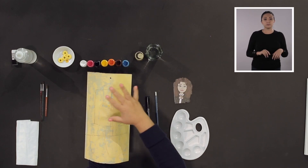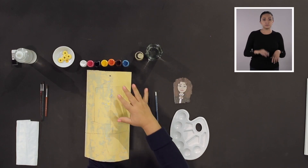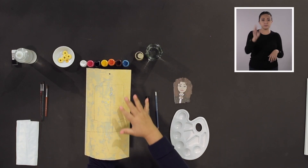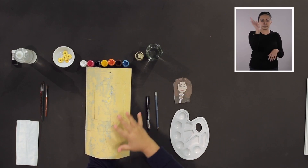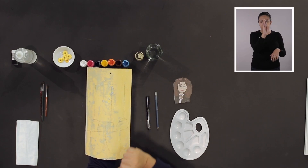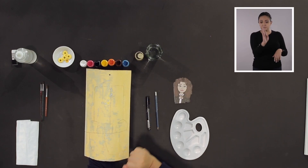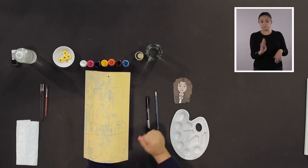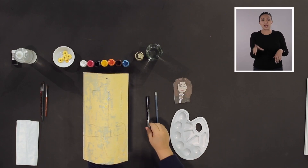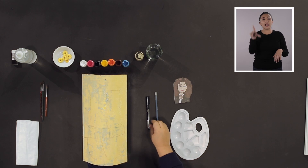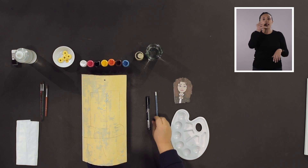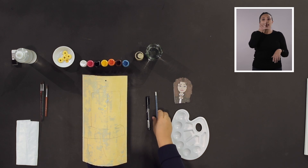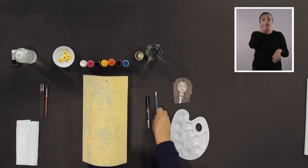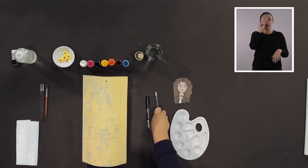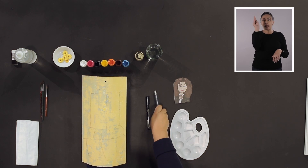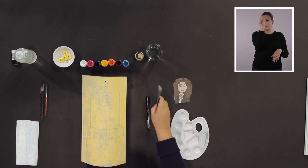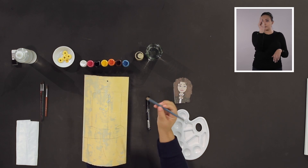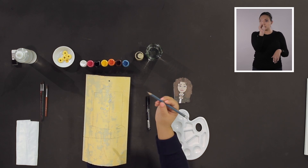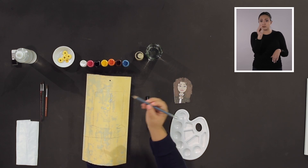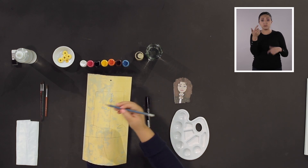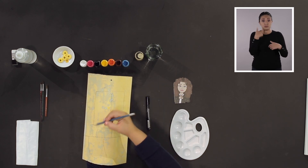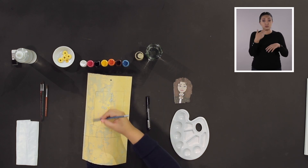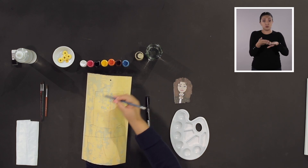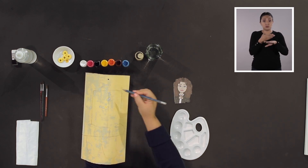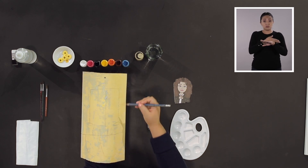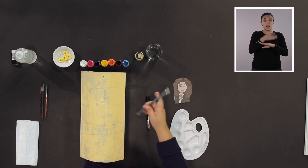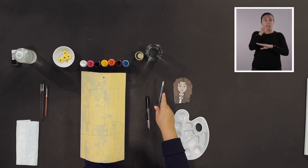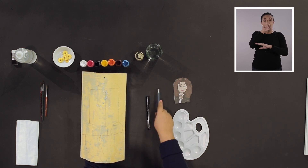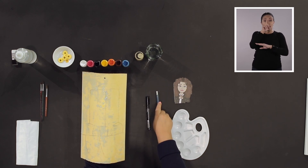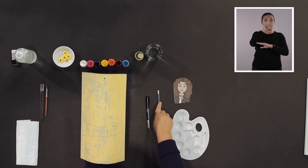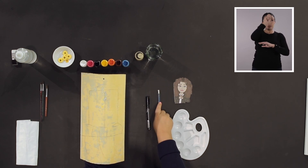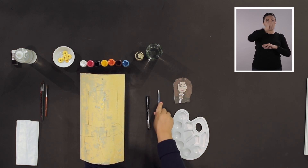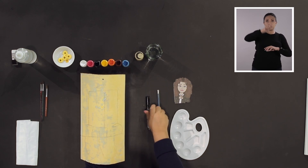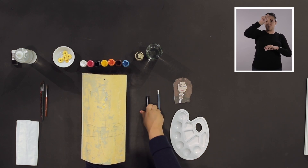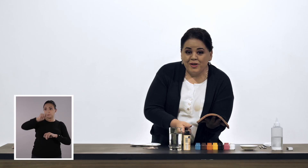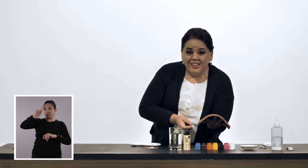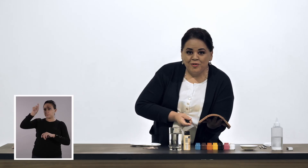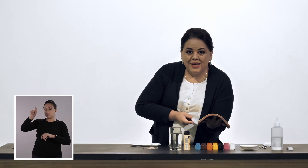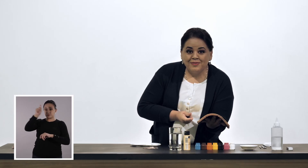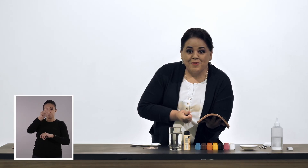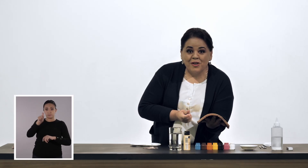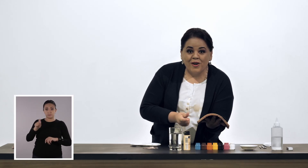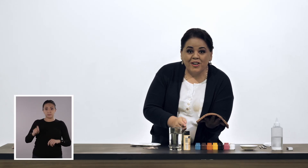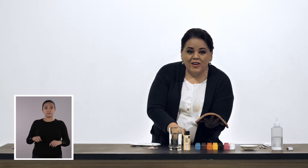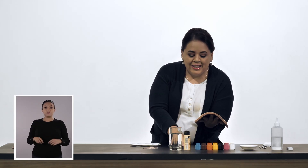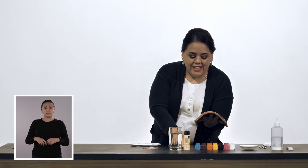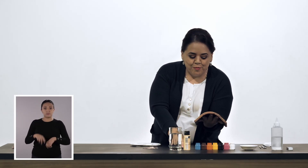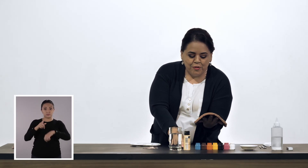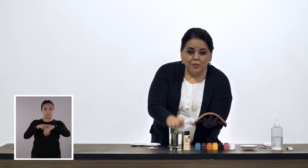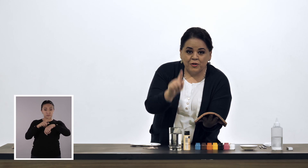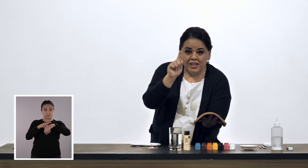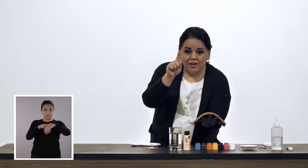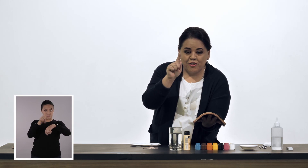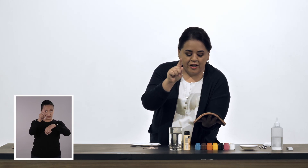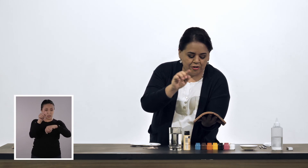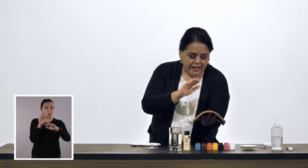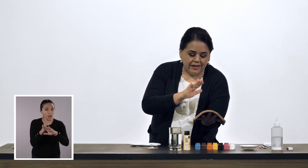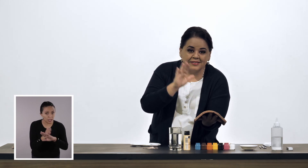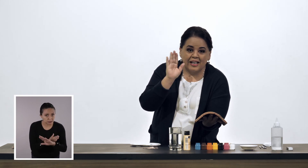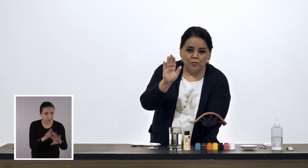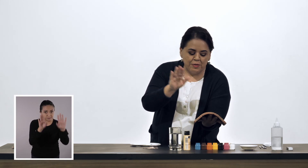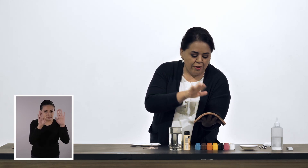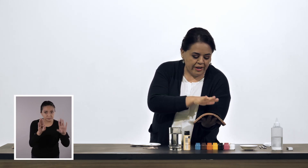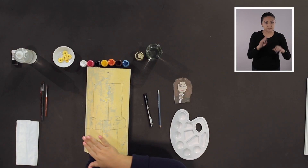vamos a mirar cómo quedaría nuestro boceto. Yo ya lo hice inicialmente con lápiz. En un ratito más vamos a jugar con el tiempo, pero quiero